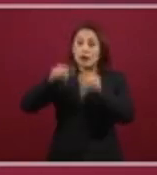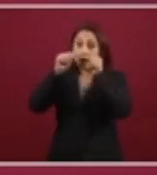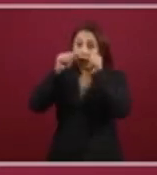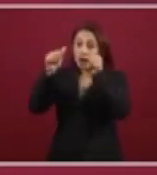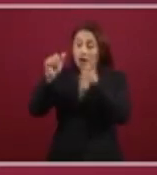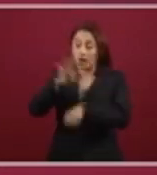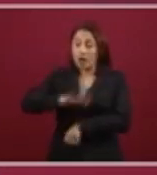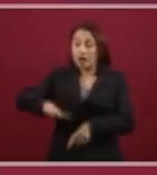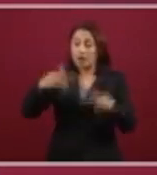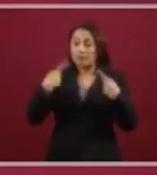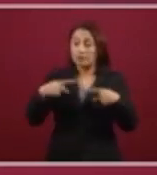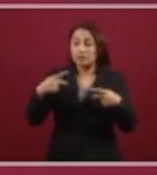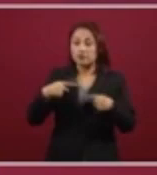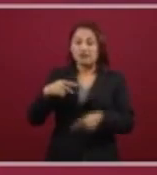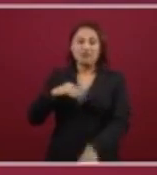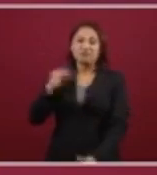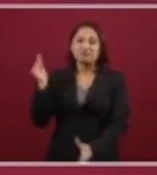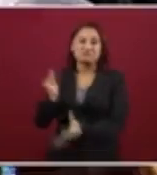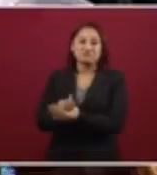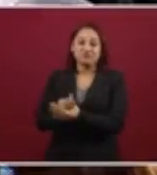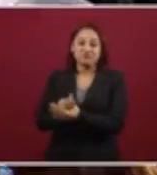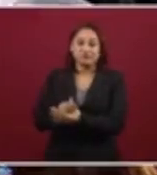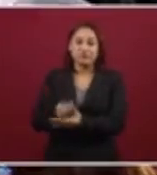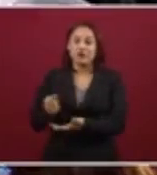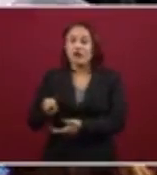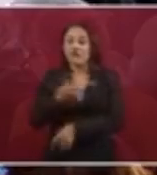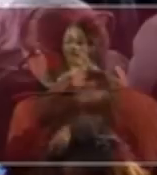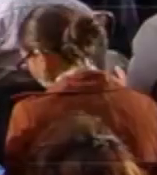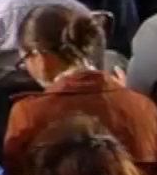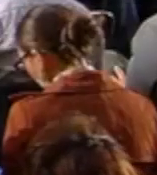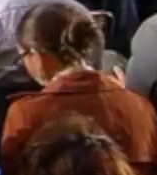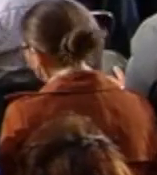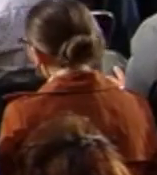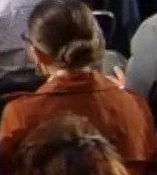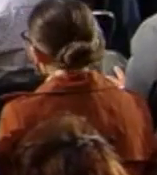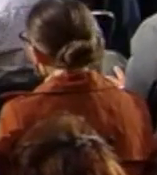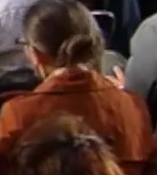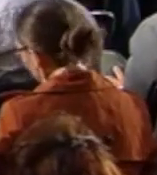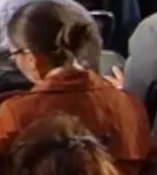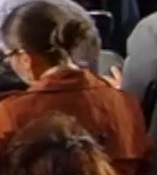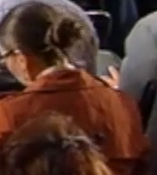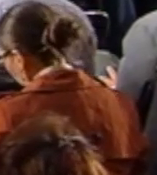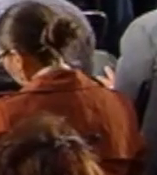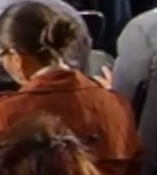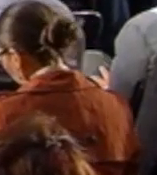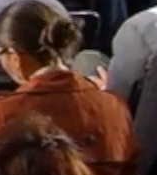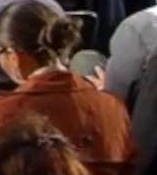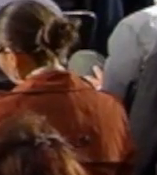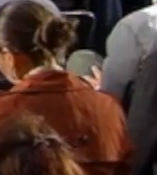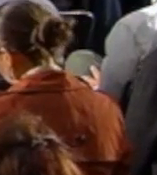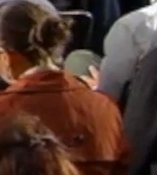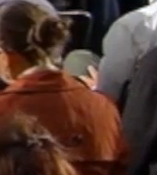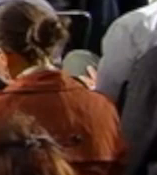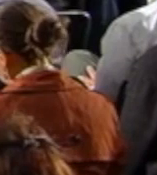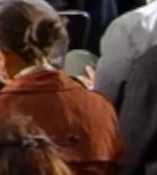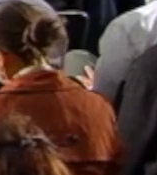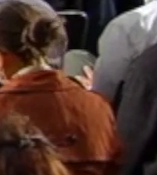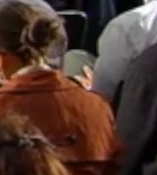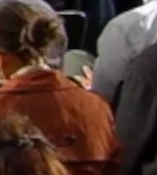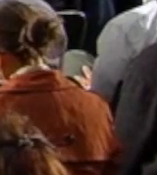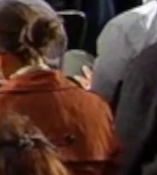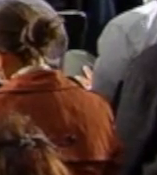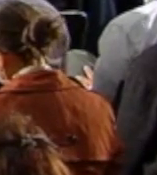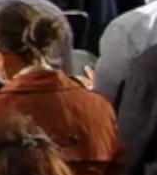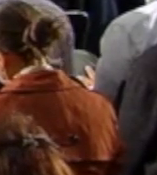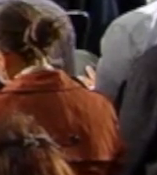mucho la desintegración de las familias, lo decía yo en Buenavista, se puede medir